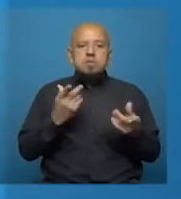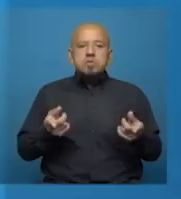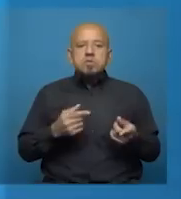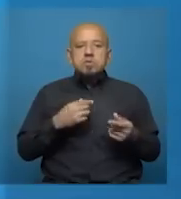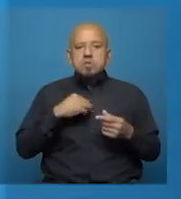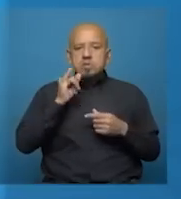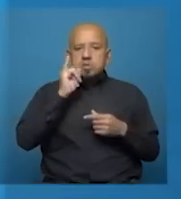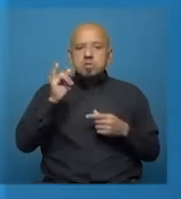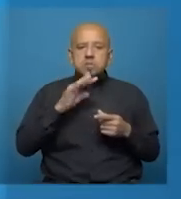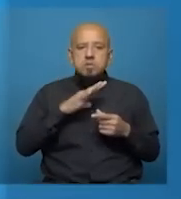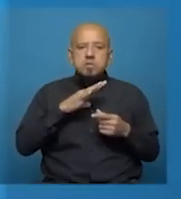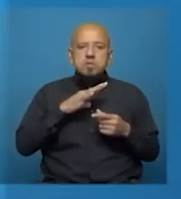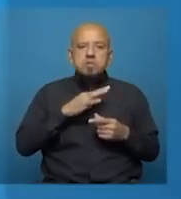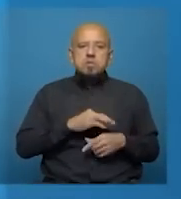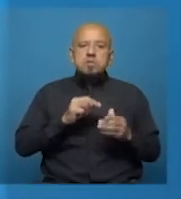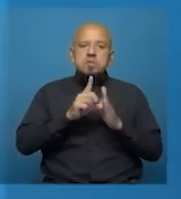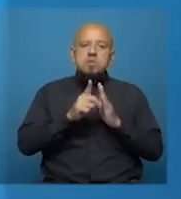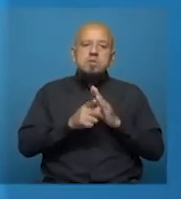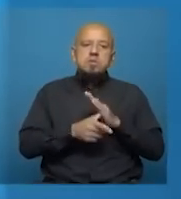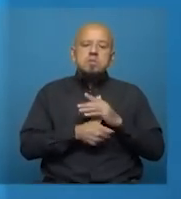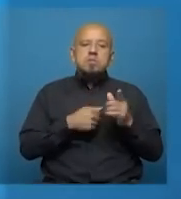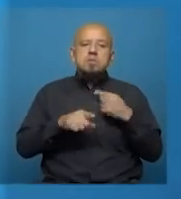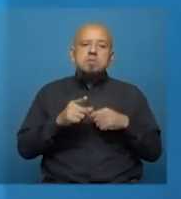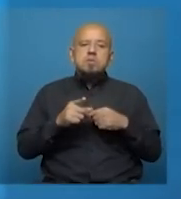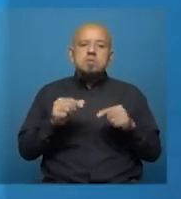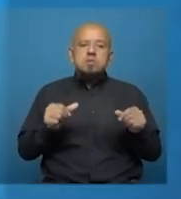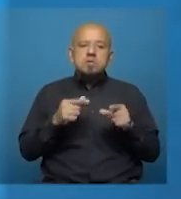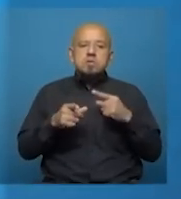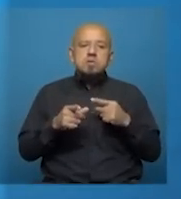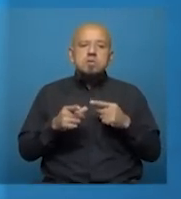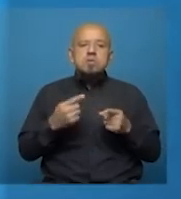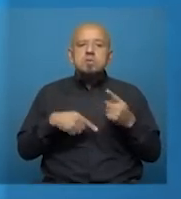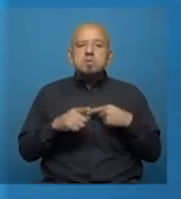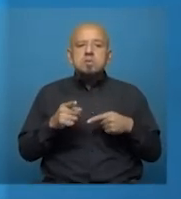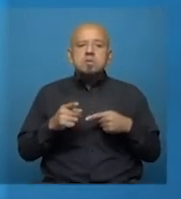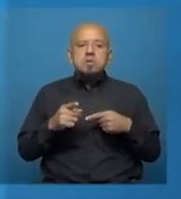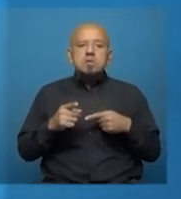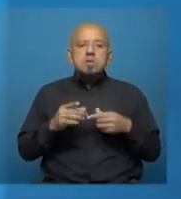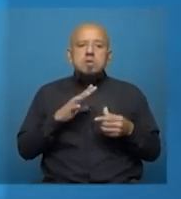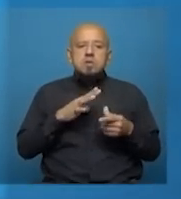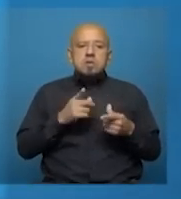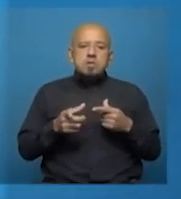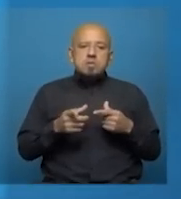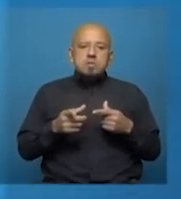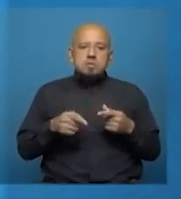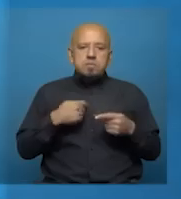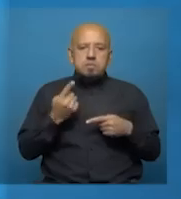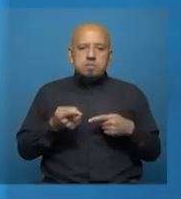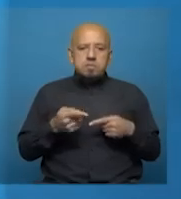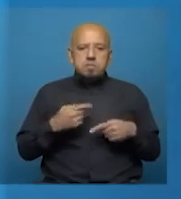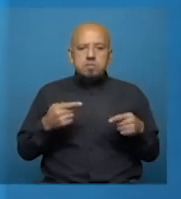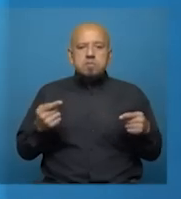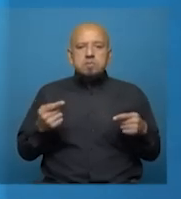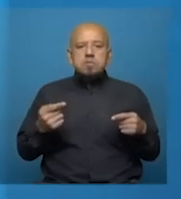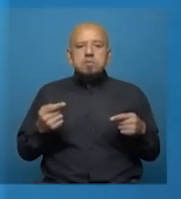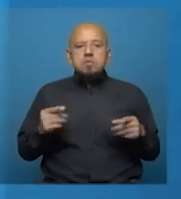denunciamos, y que creo que se demoró mucho en tomar esa decisión, así como se han demorado otras